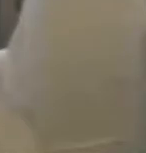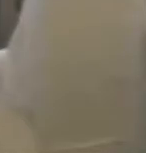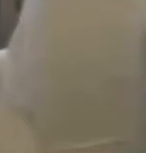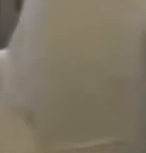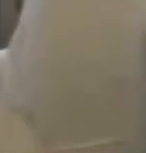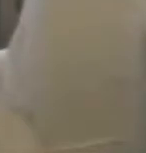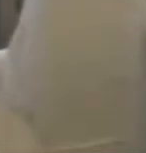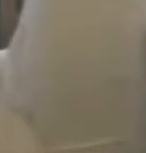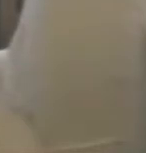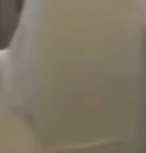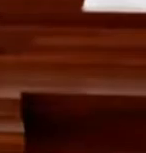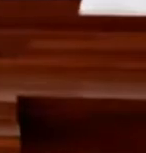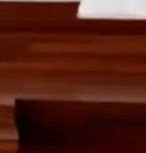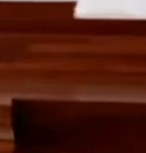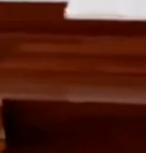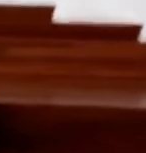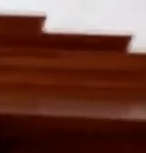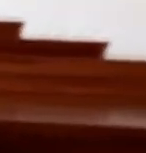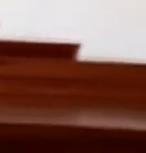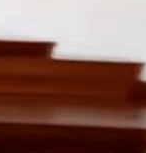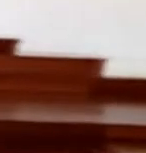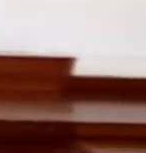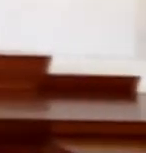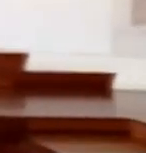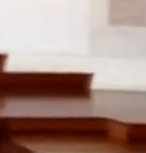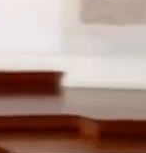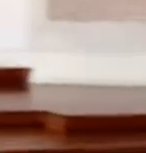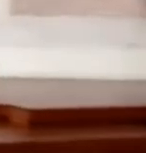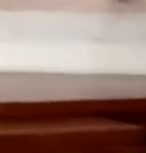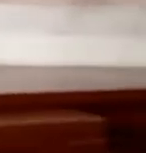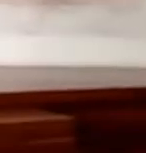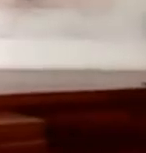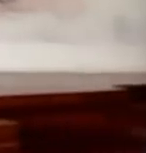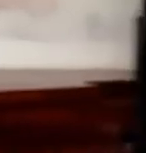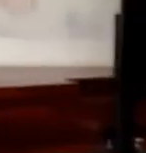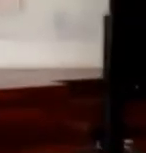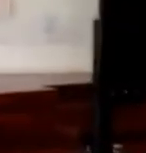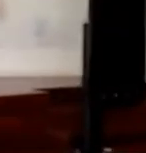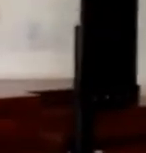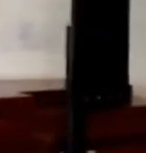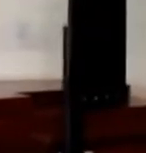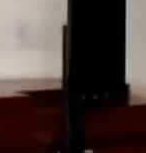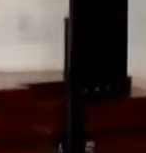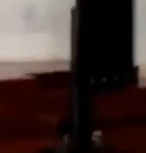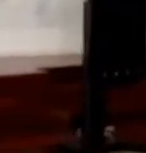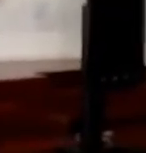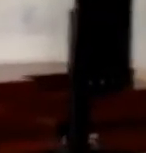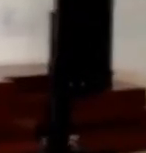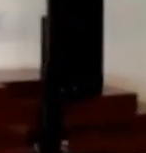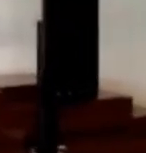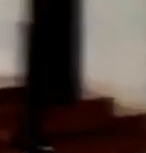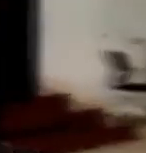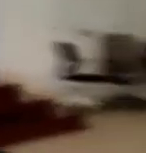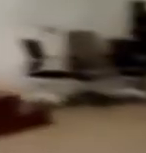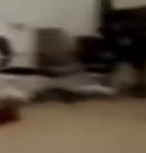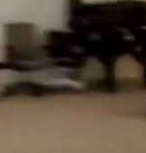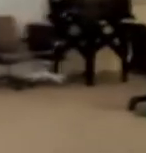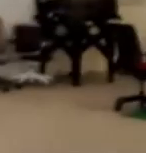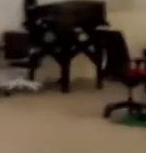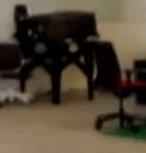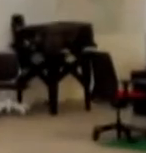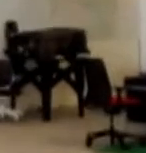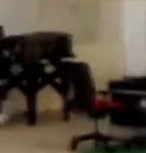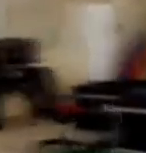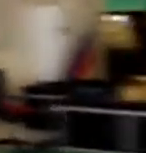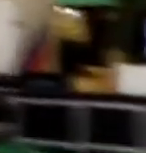empleado busca abrir un proceso al considerar su despido como injusto. Los abogados relataron a The New York Times que se basarán